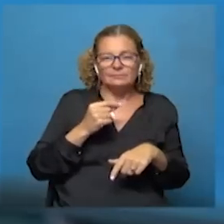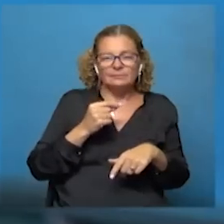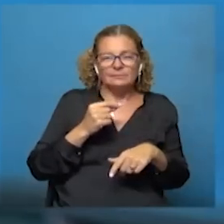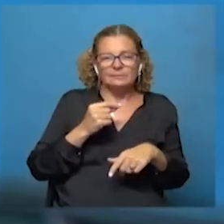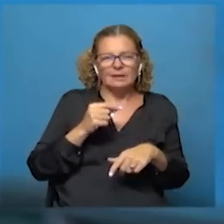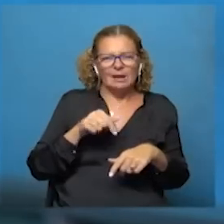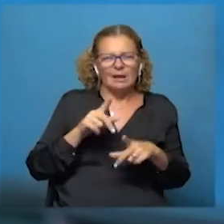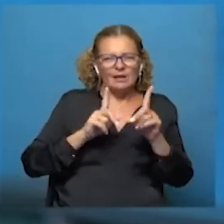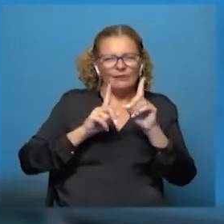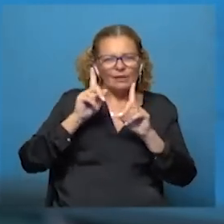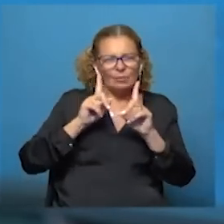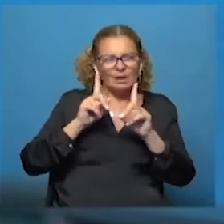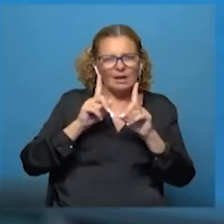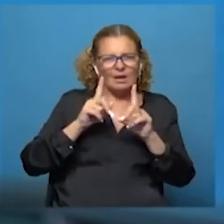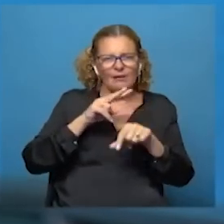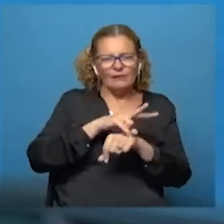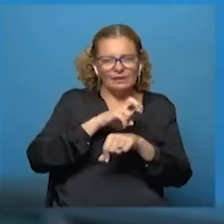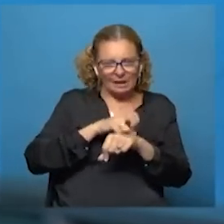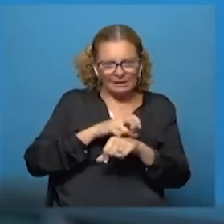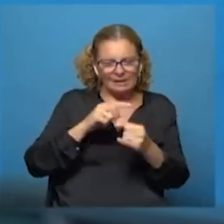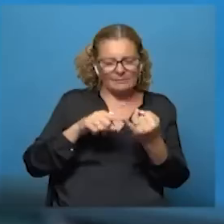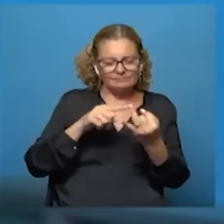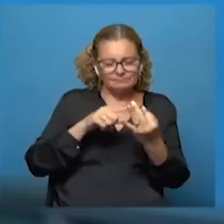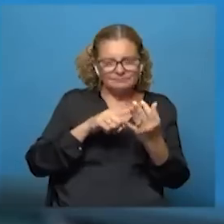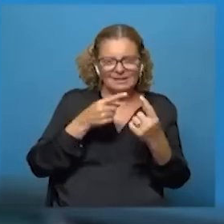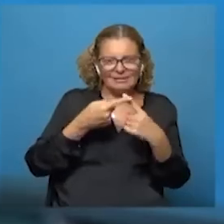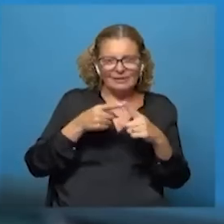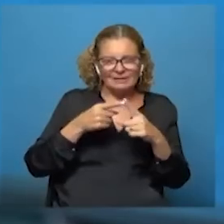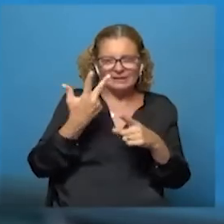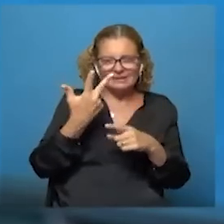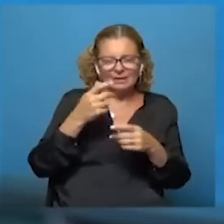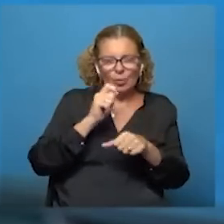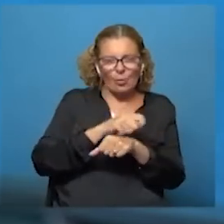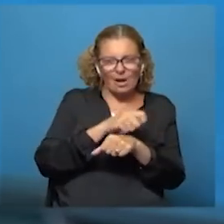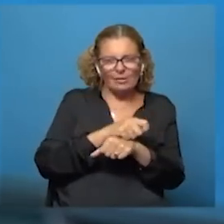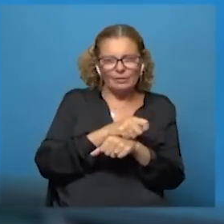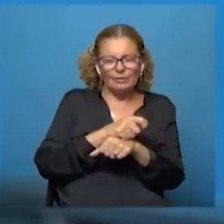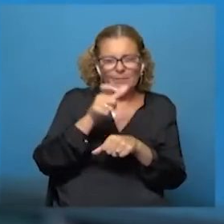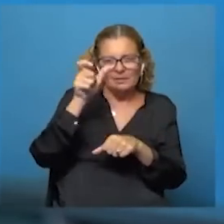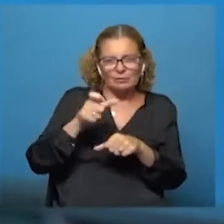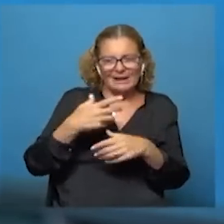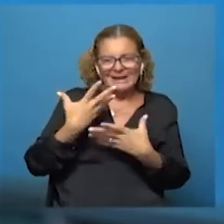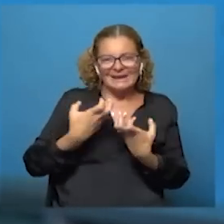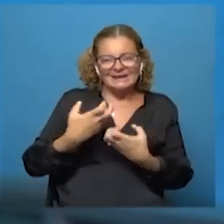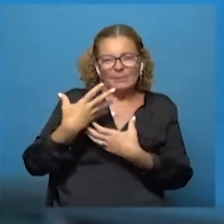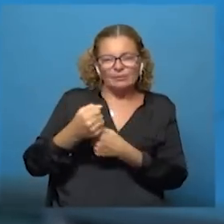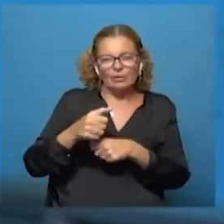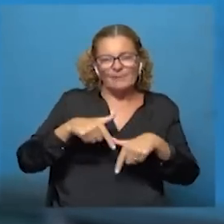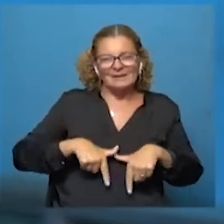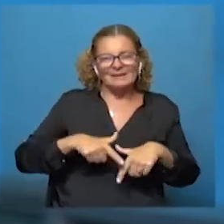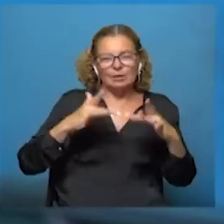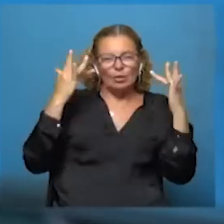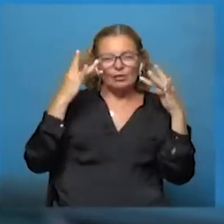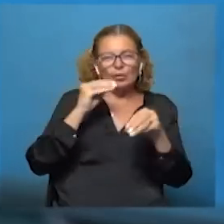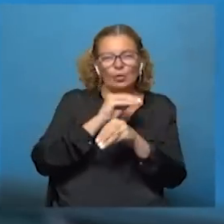la fiscalía tres juzgados gente voluntaria el Ministerio de Educación y cultura